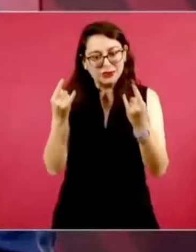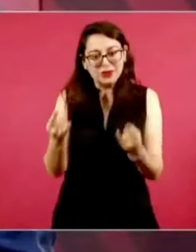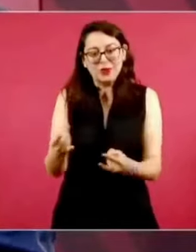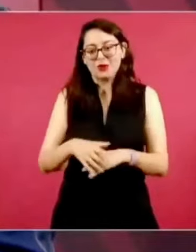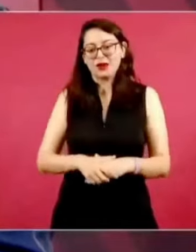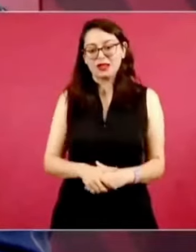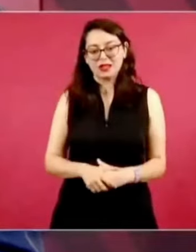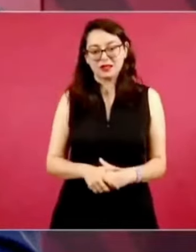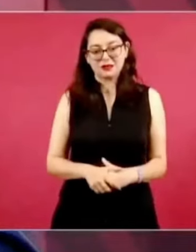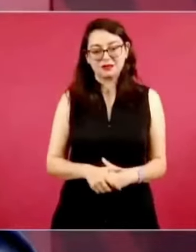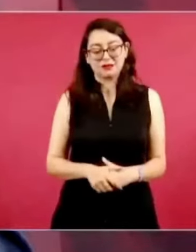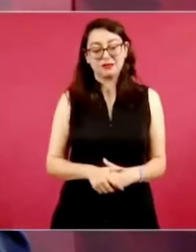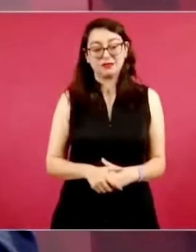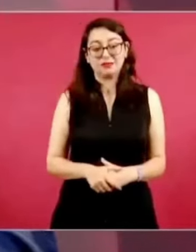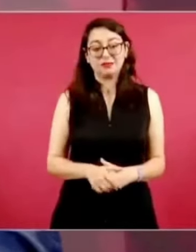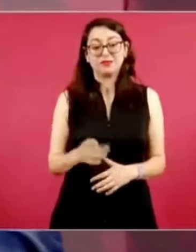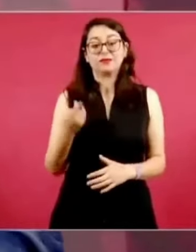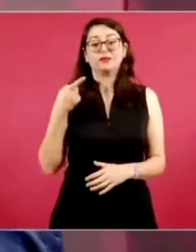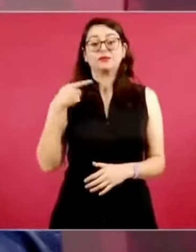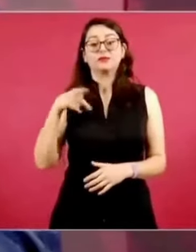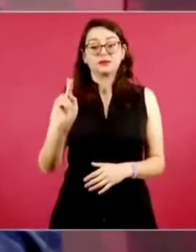jóvenes pero